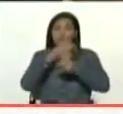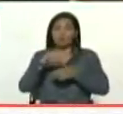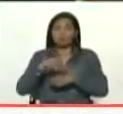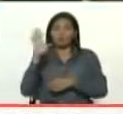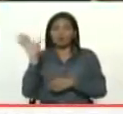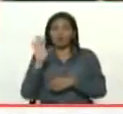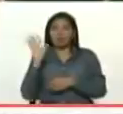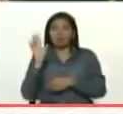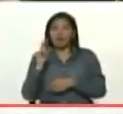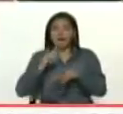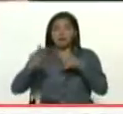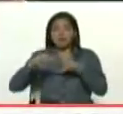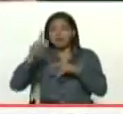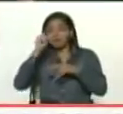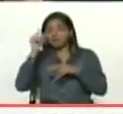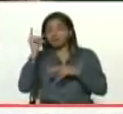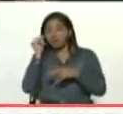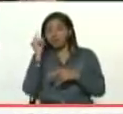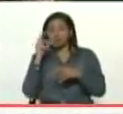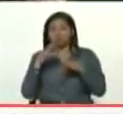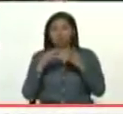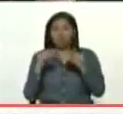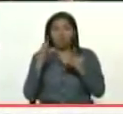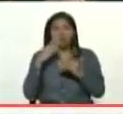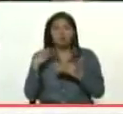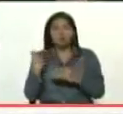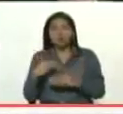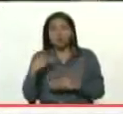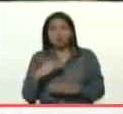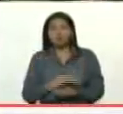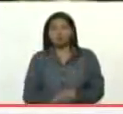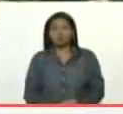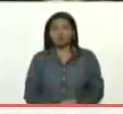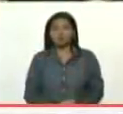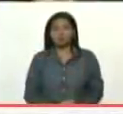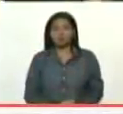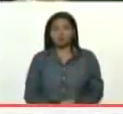Caracas. Niñas, niños y jóvenes